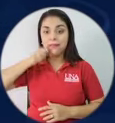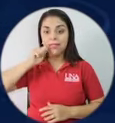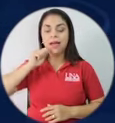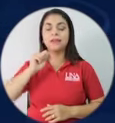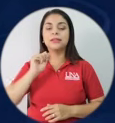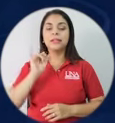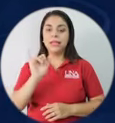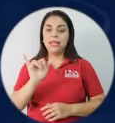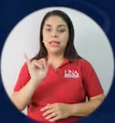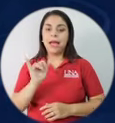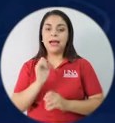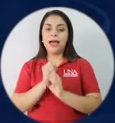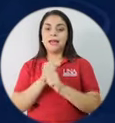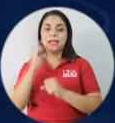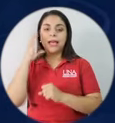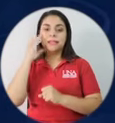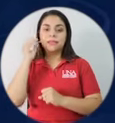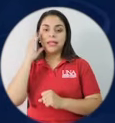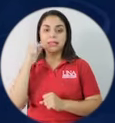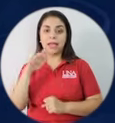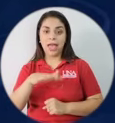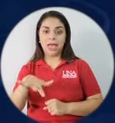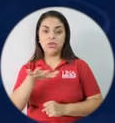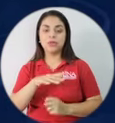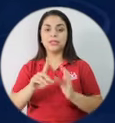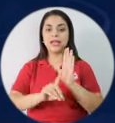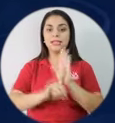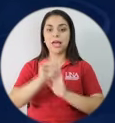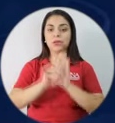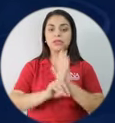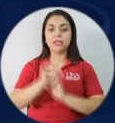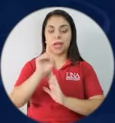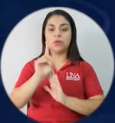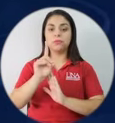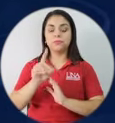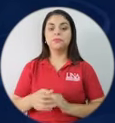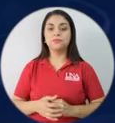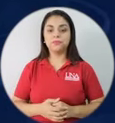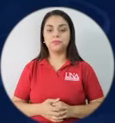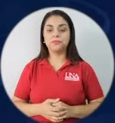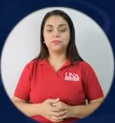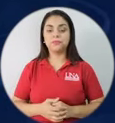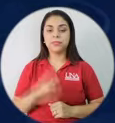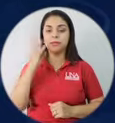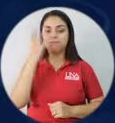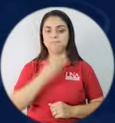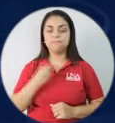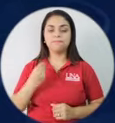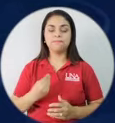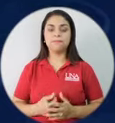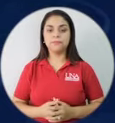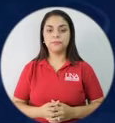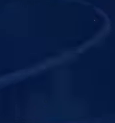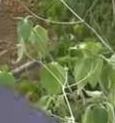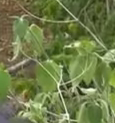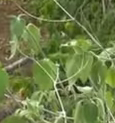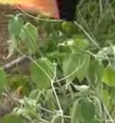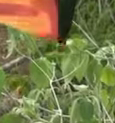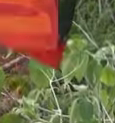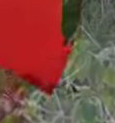de esta bebida y pues hace que la experiencia que ellos han desarrollado sea muy...